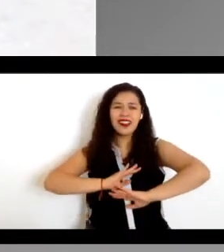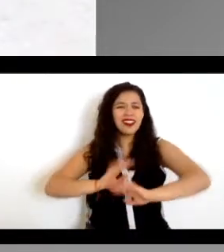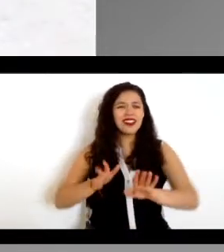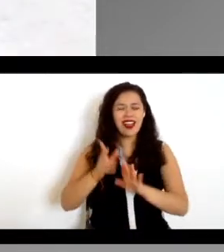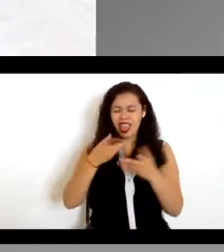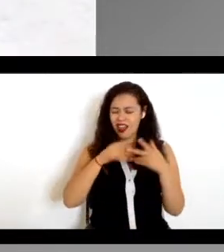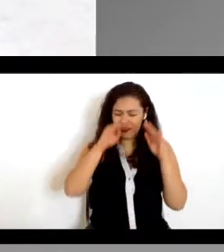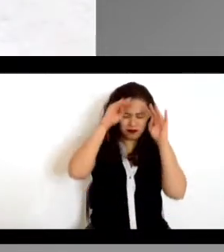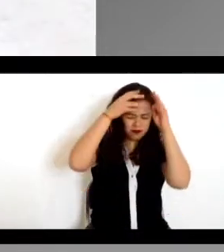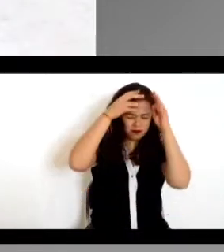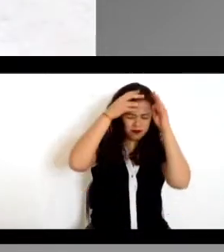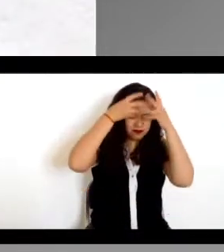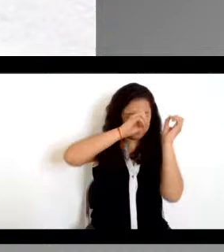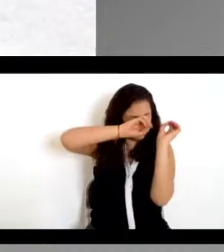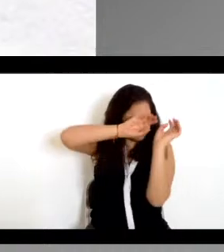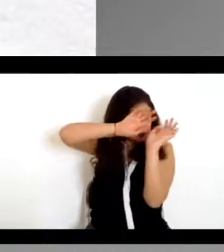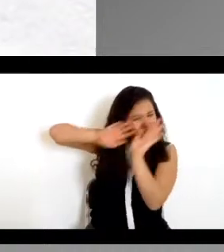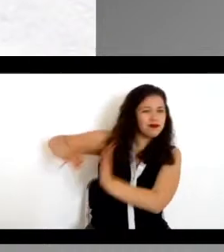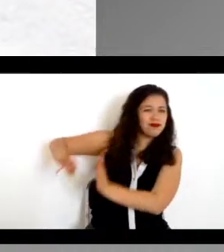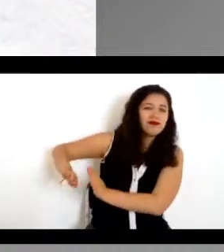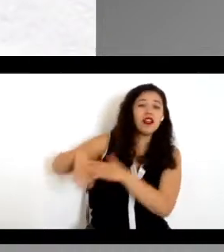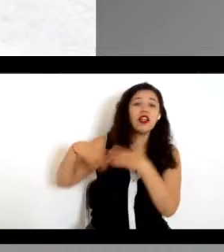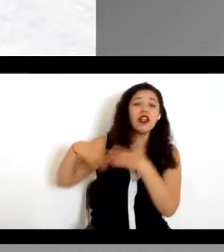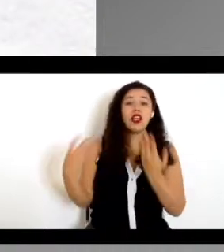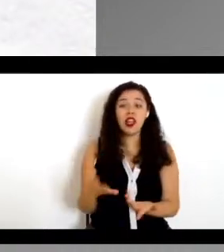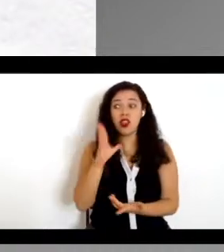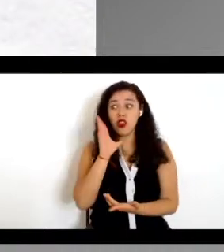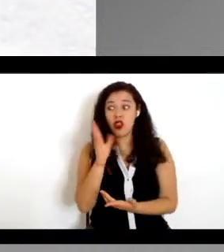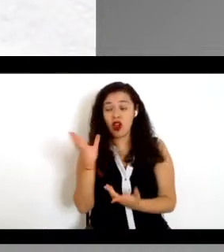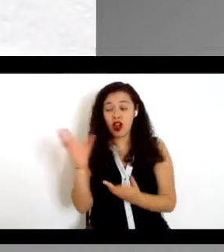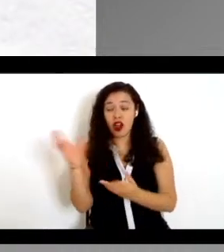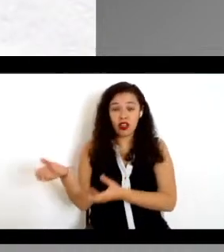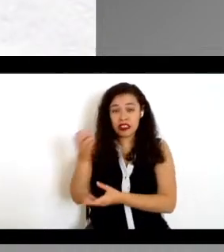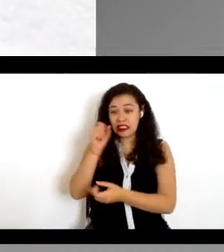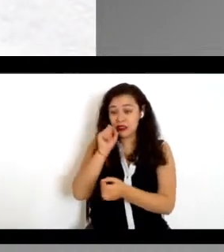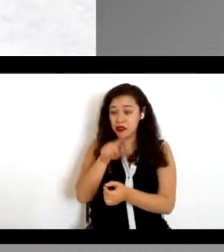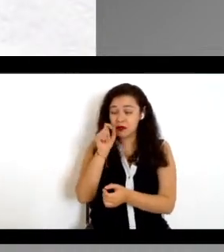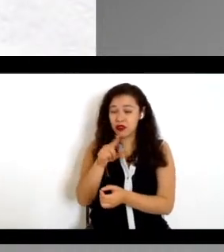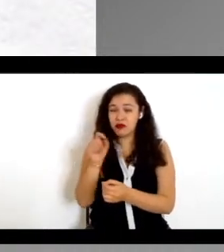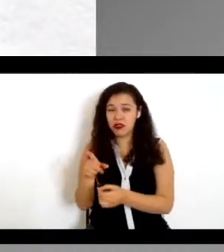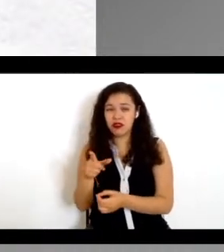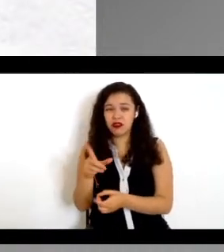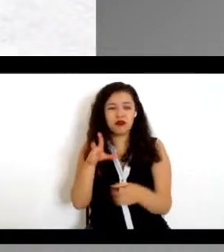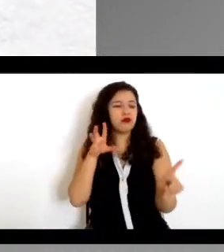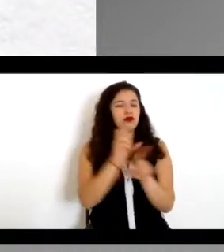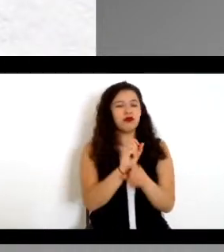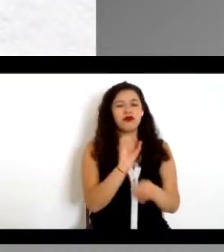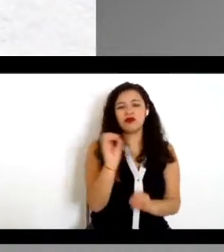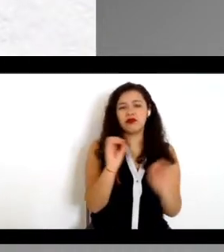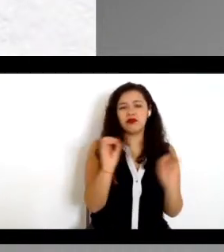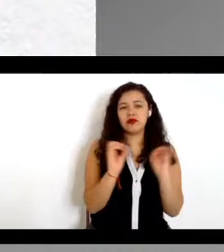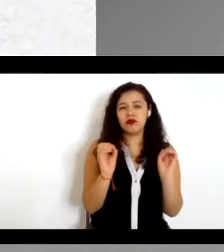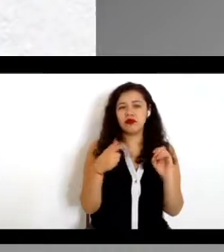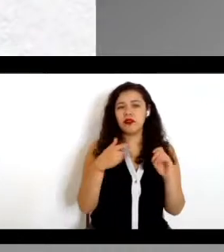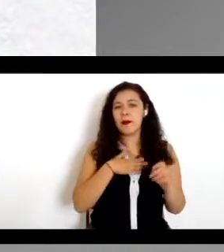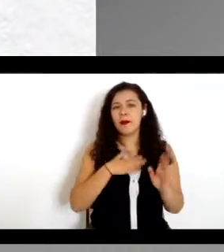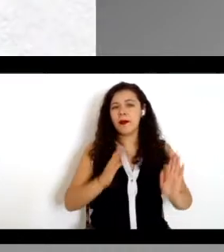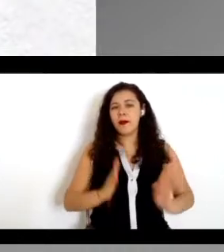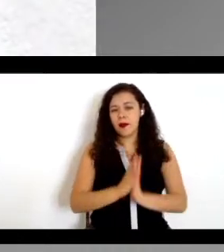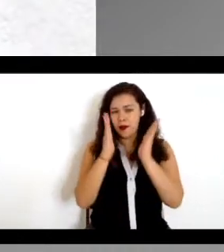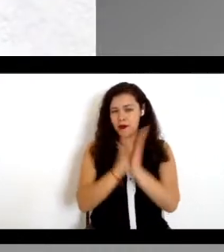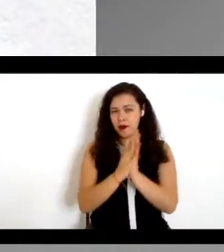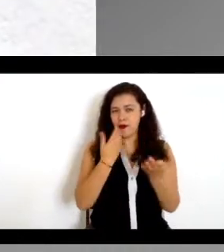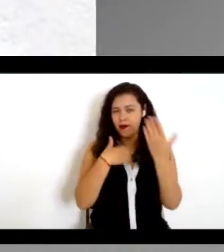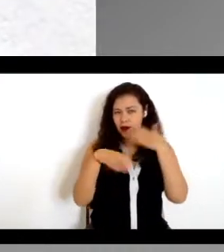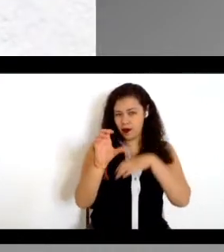desprendernos. De lo contrario, no lo vamos a lograr en ese sentido. Esta es mi participación y mi comentario,